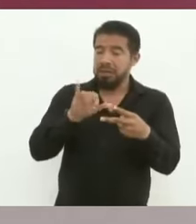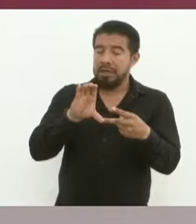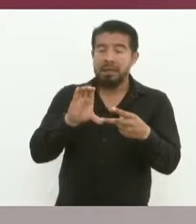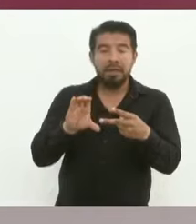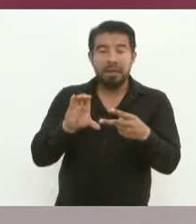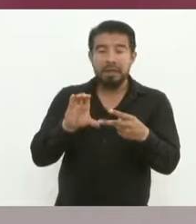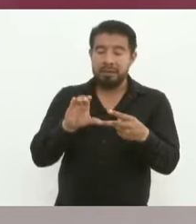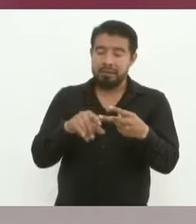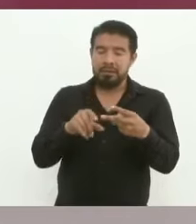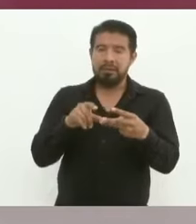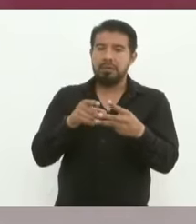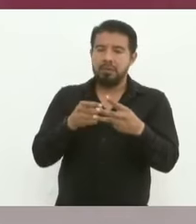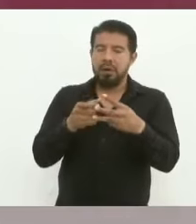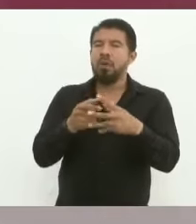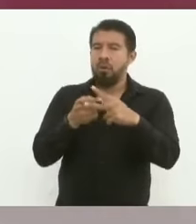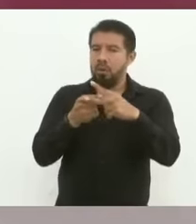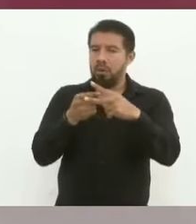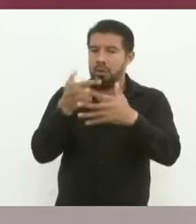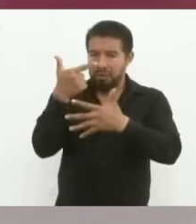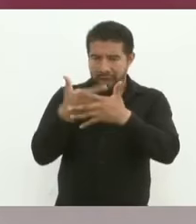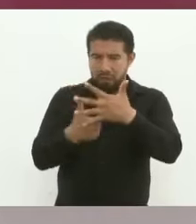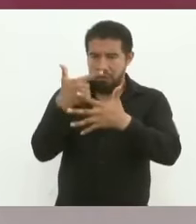el contador es licenciado